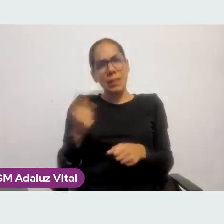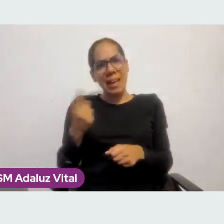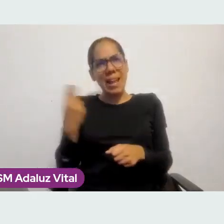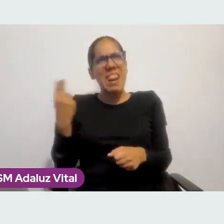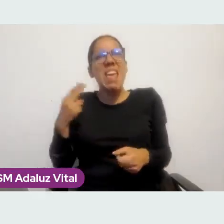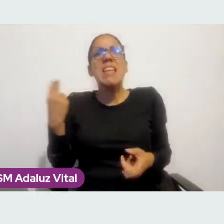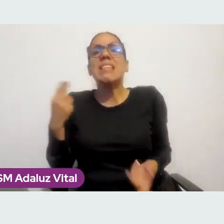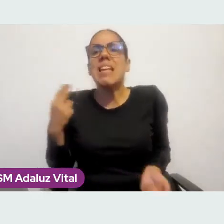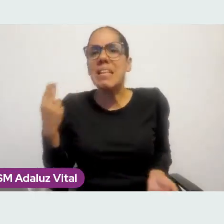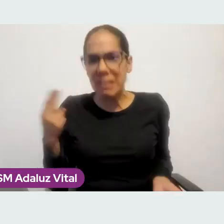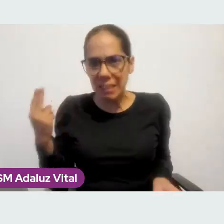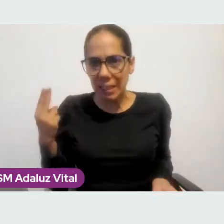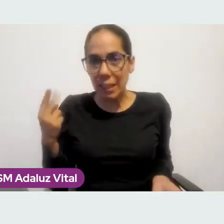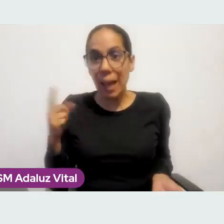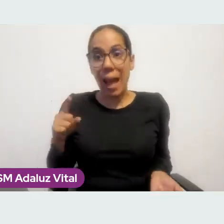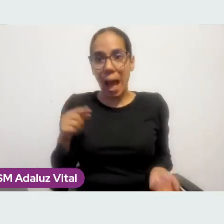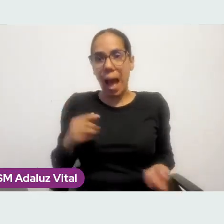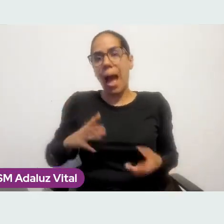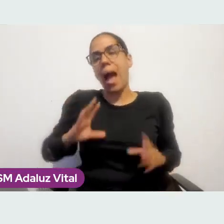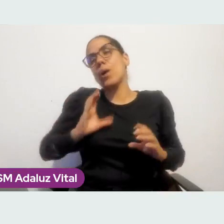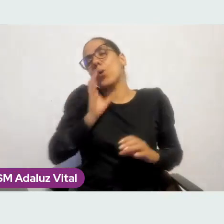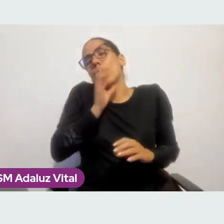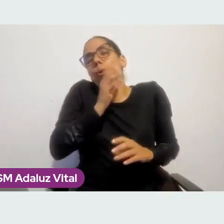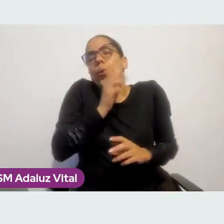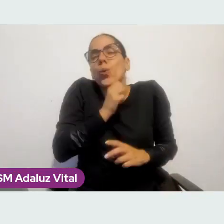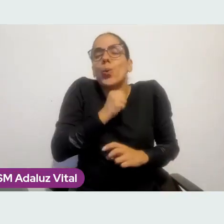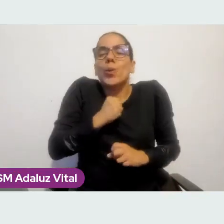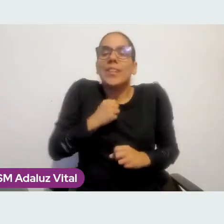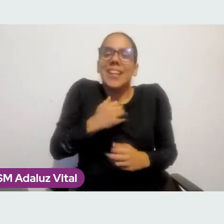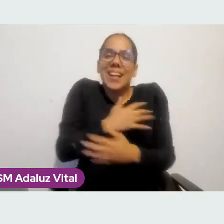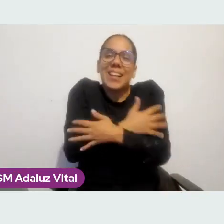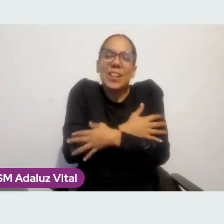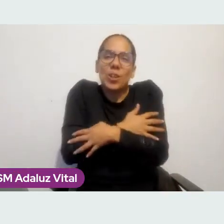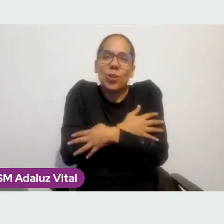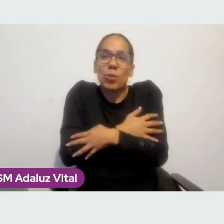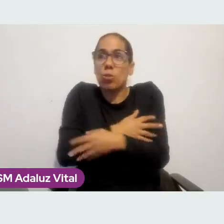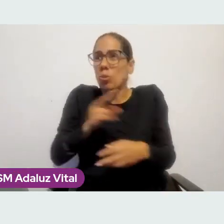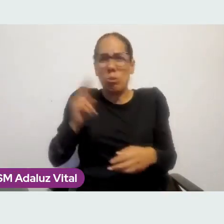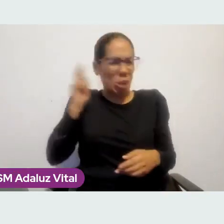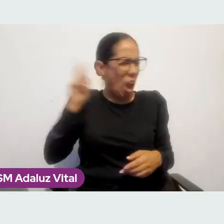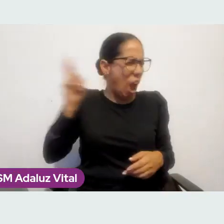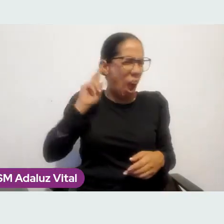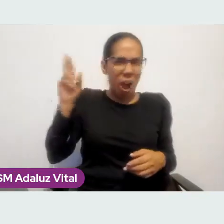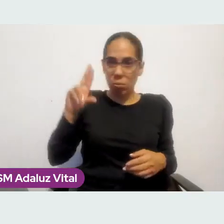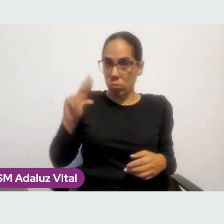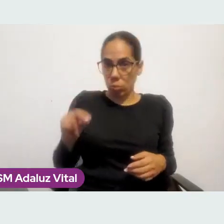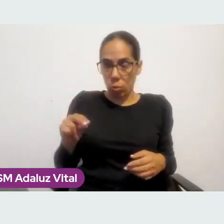ambiente sin ruidos, ¿sí? Sin luz,